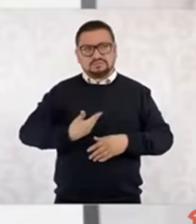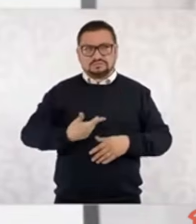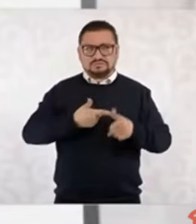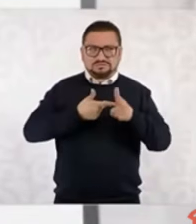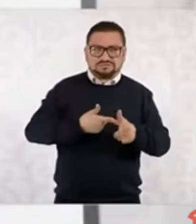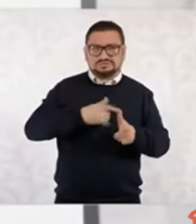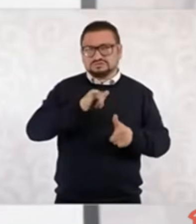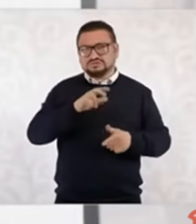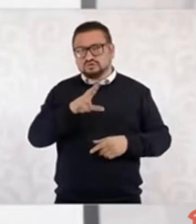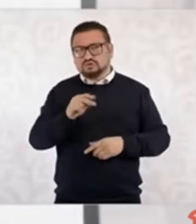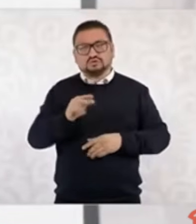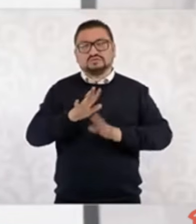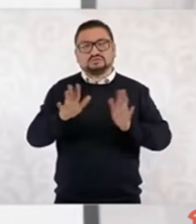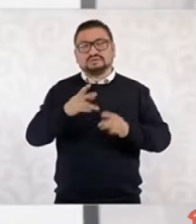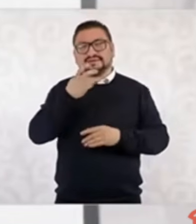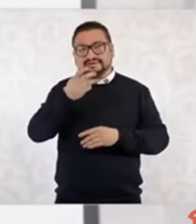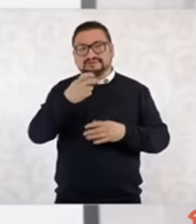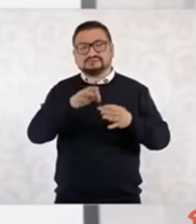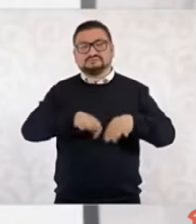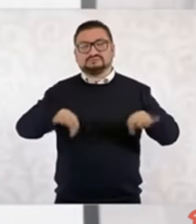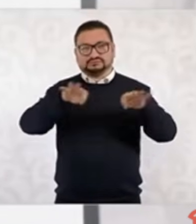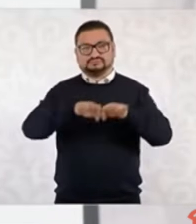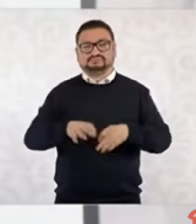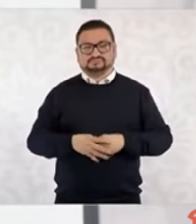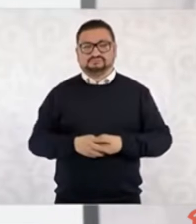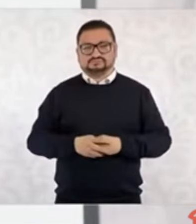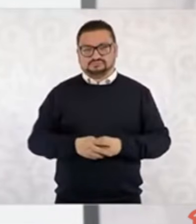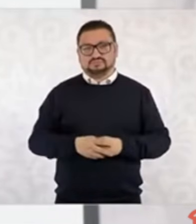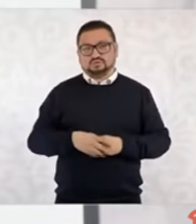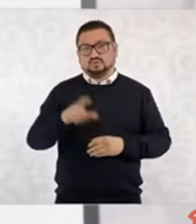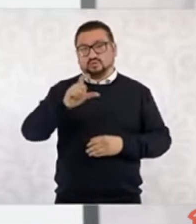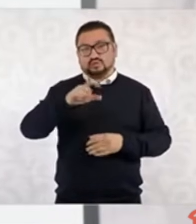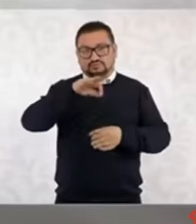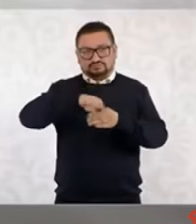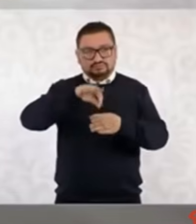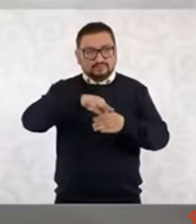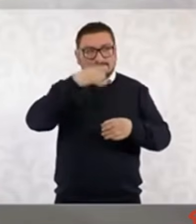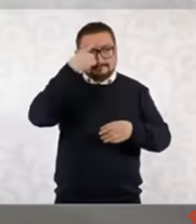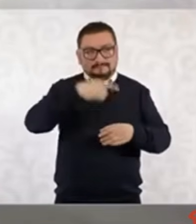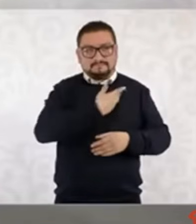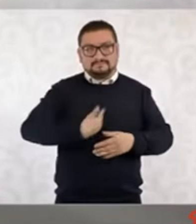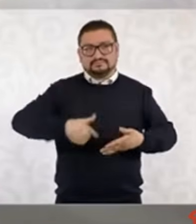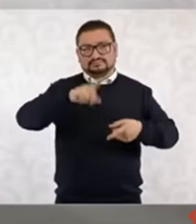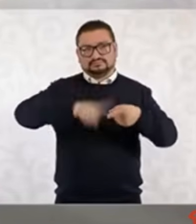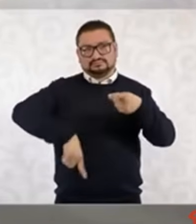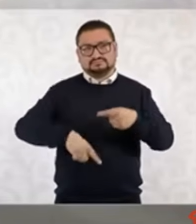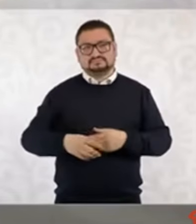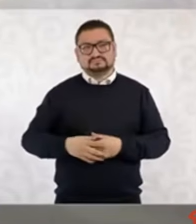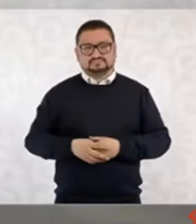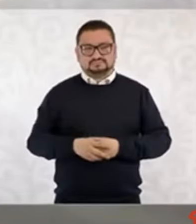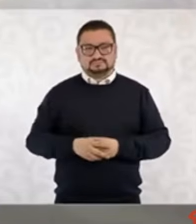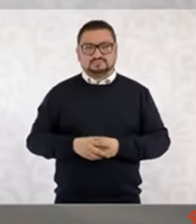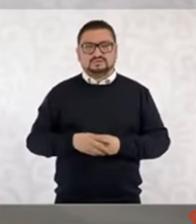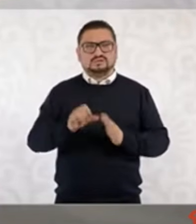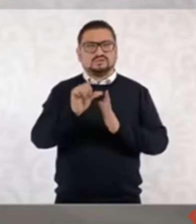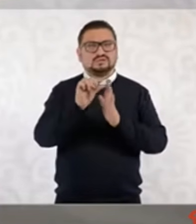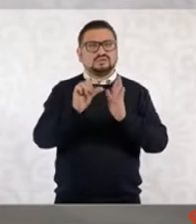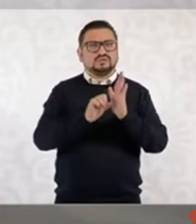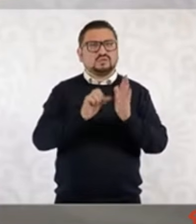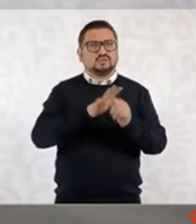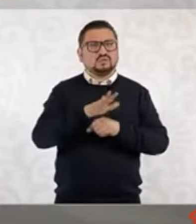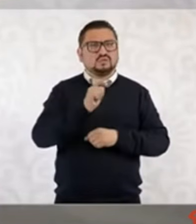seguir. Esa es la característica que tiene la revocación de mandato. ¿Qué artículo es? A ver si